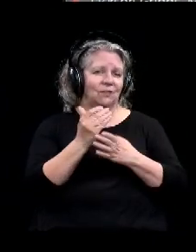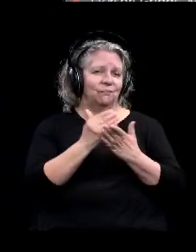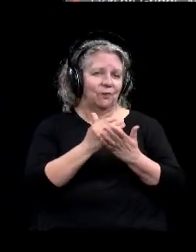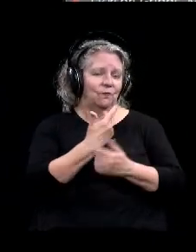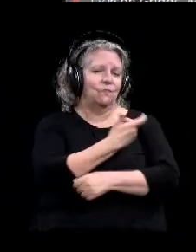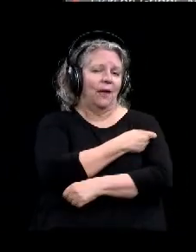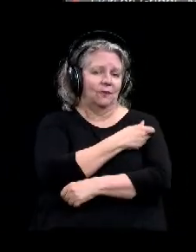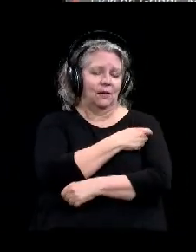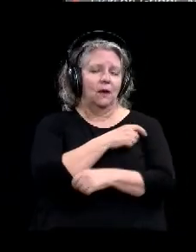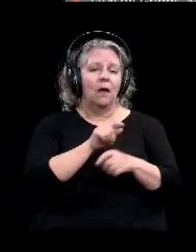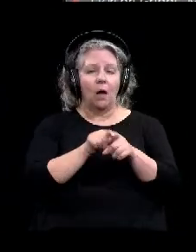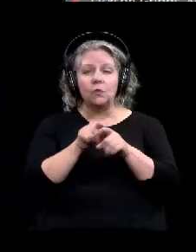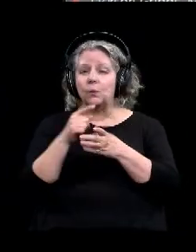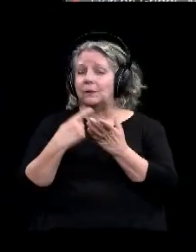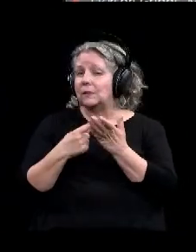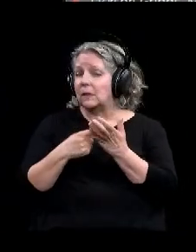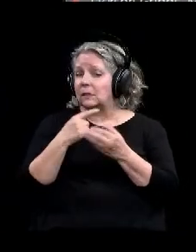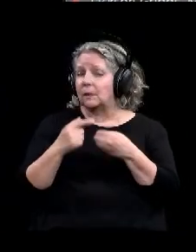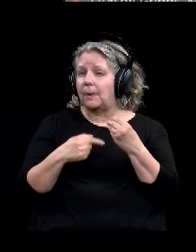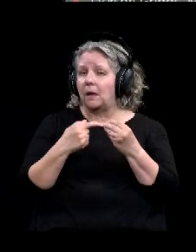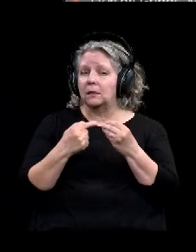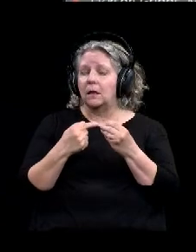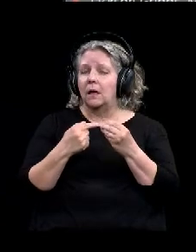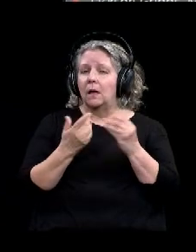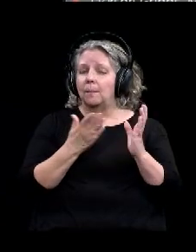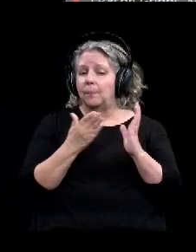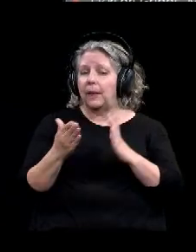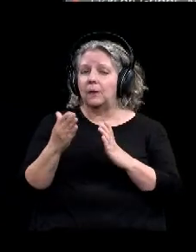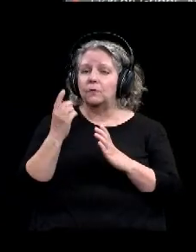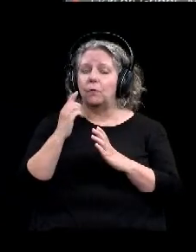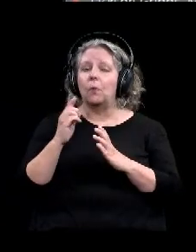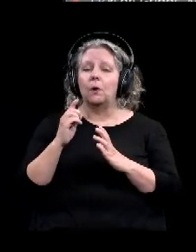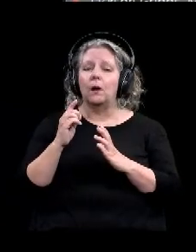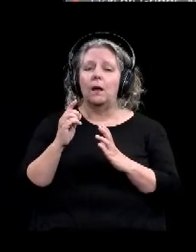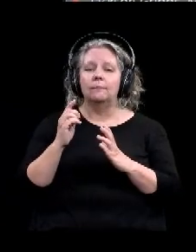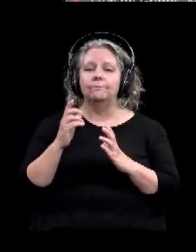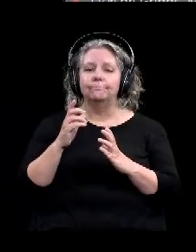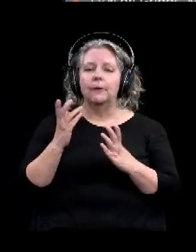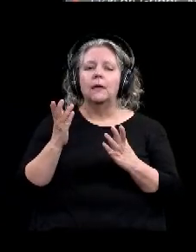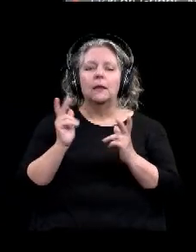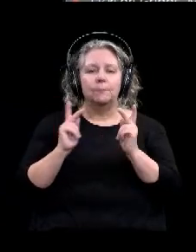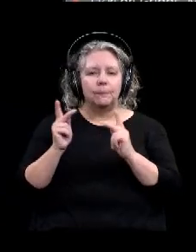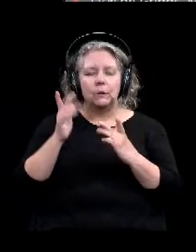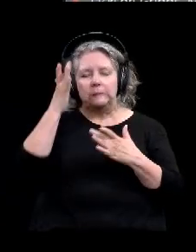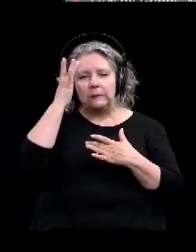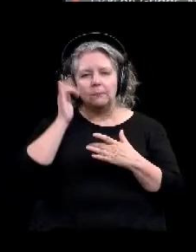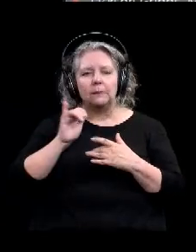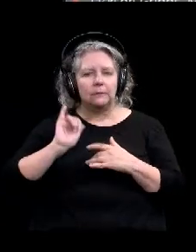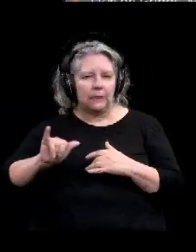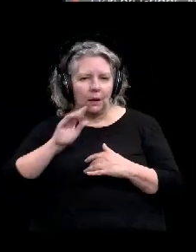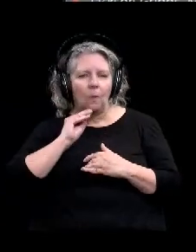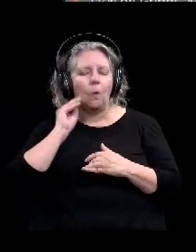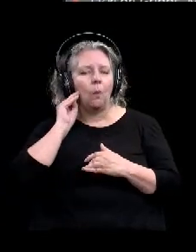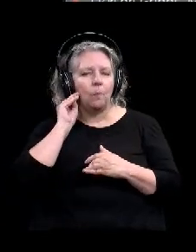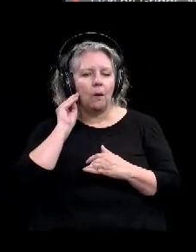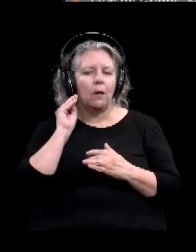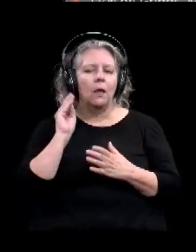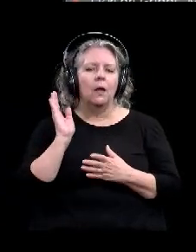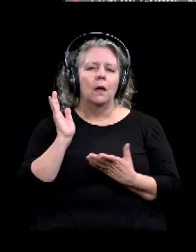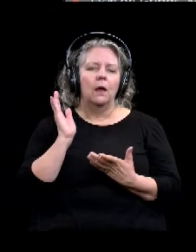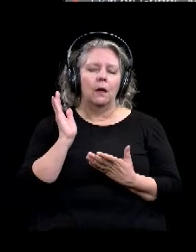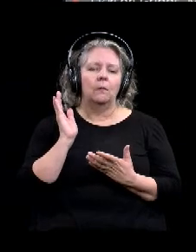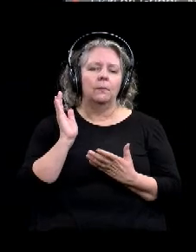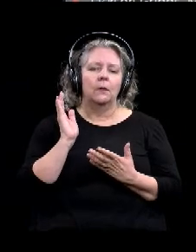pero las personas que sí tienen por casa las personas que no tienen casa la